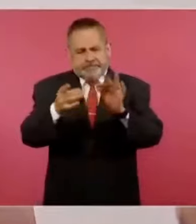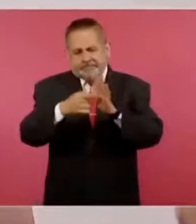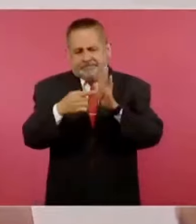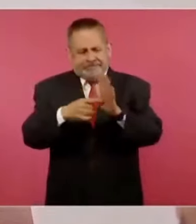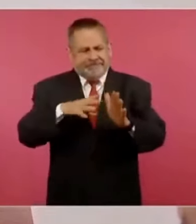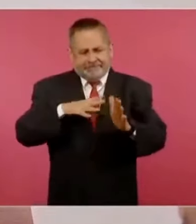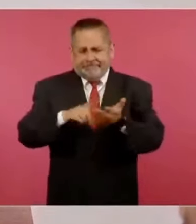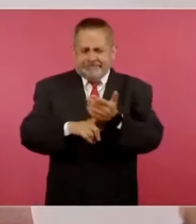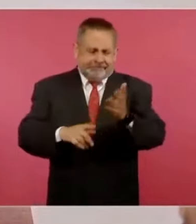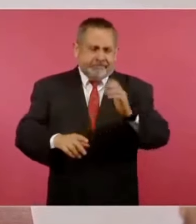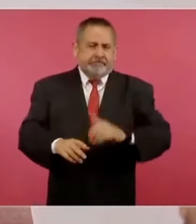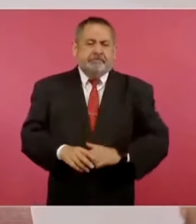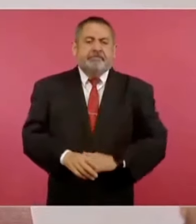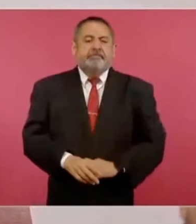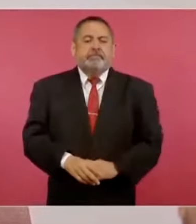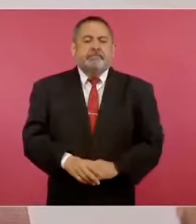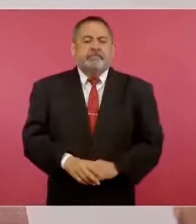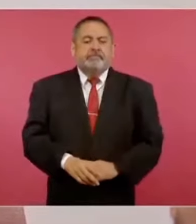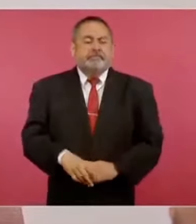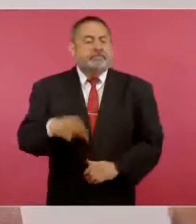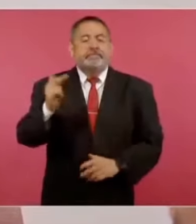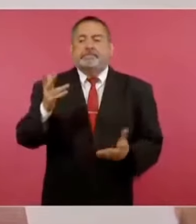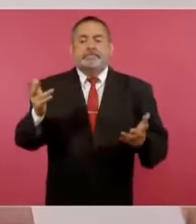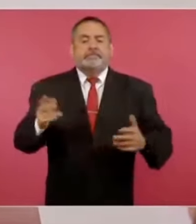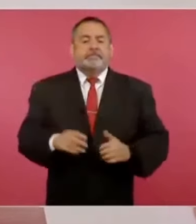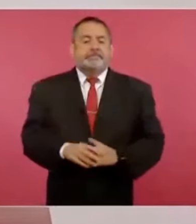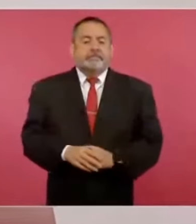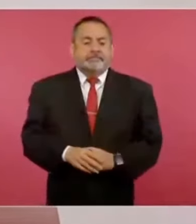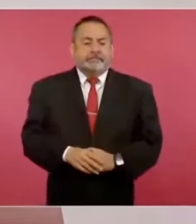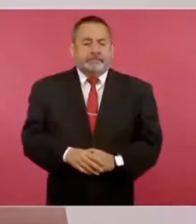señalando. Nada más que